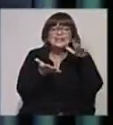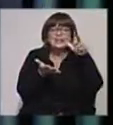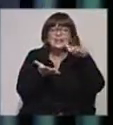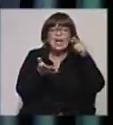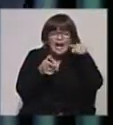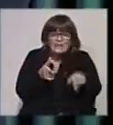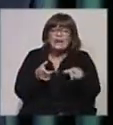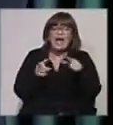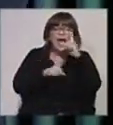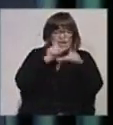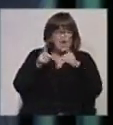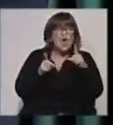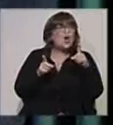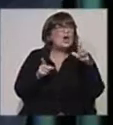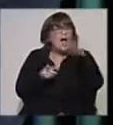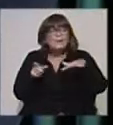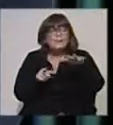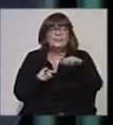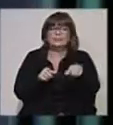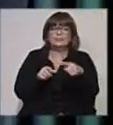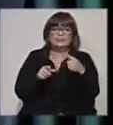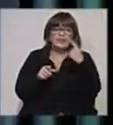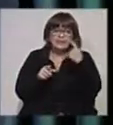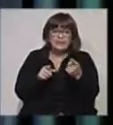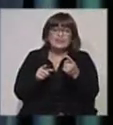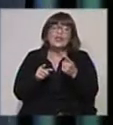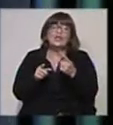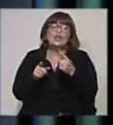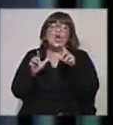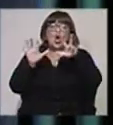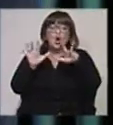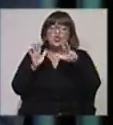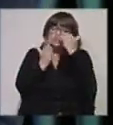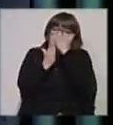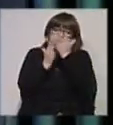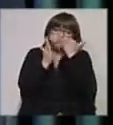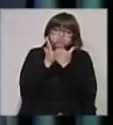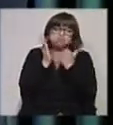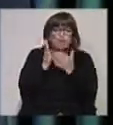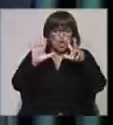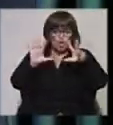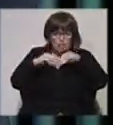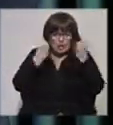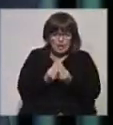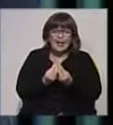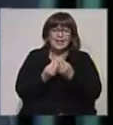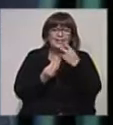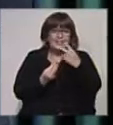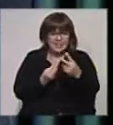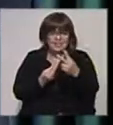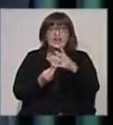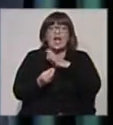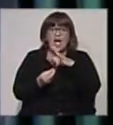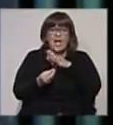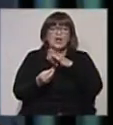zonas. Y bueno, ahí están los 8 prototipos de la frontera. No sé si han visto las imágenes que están ahí en